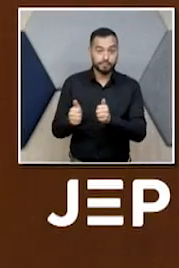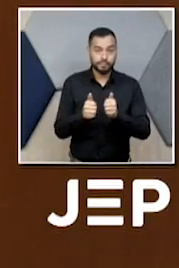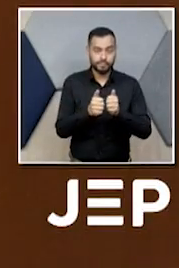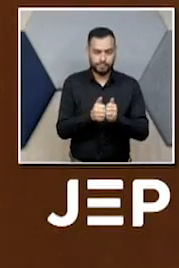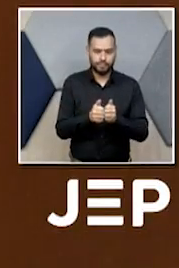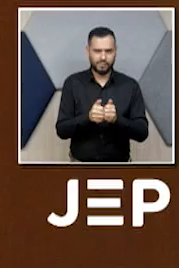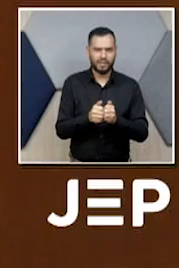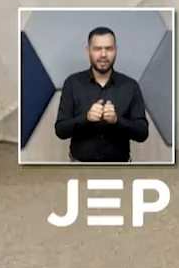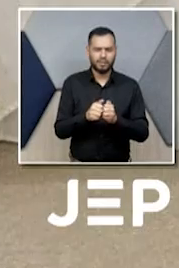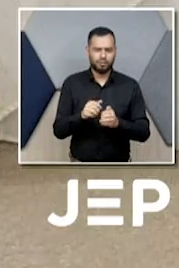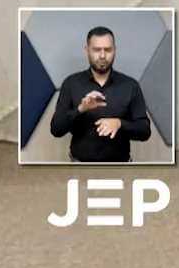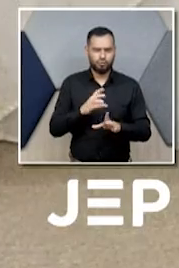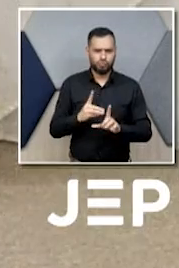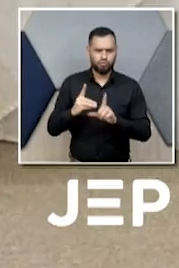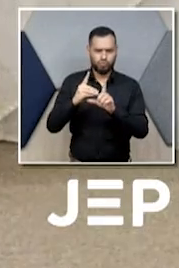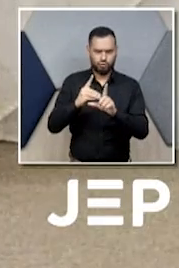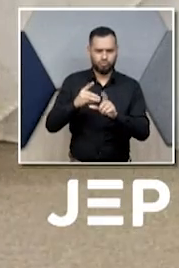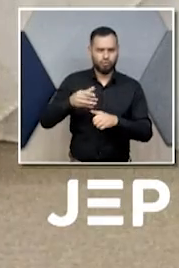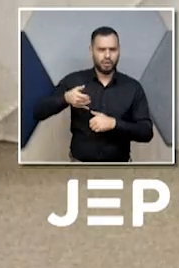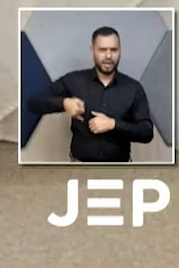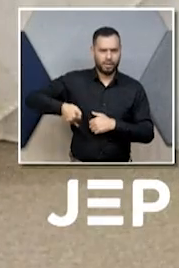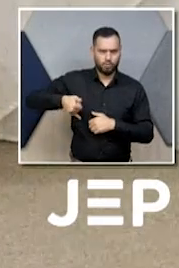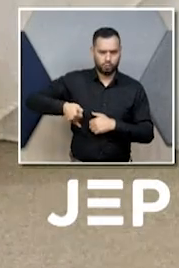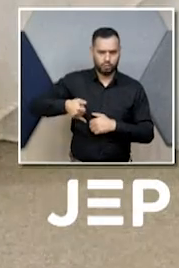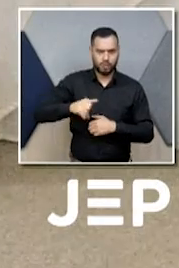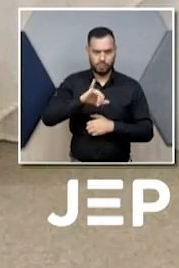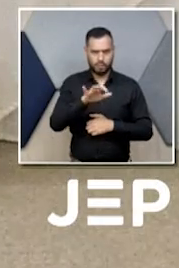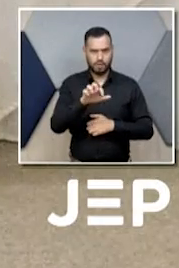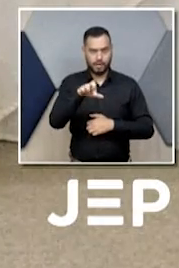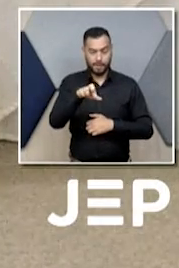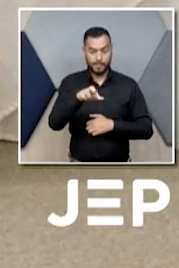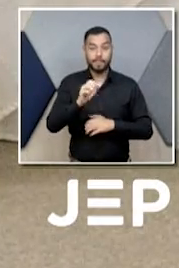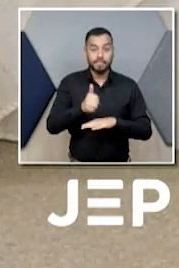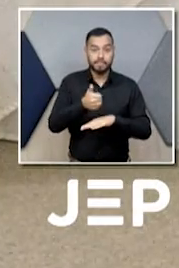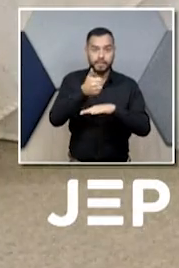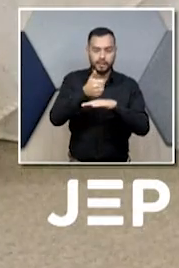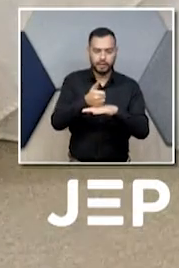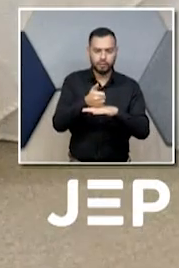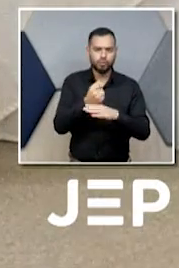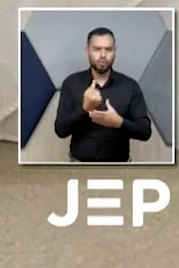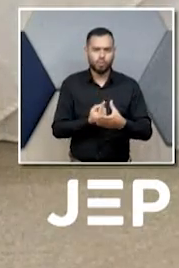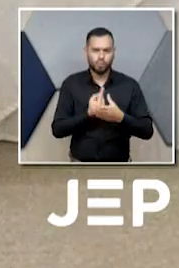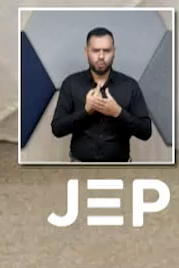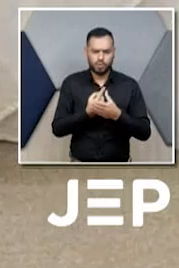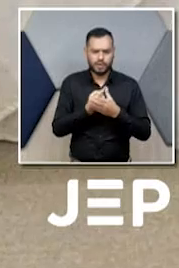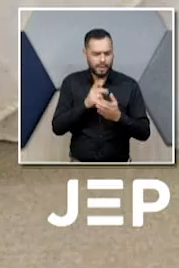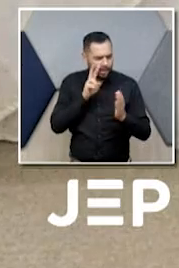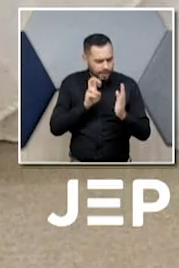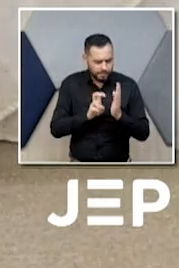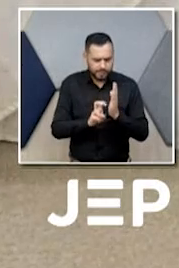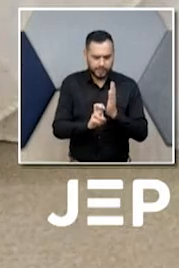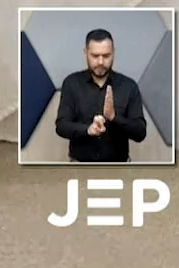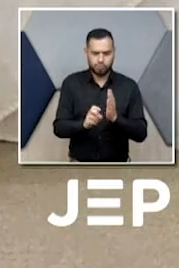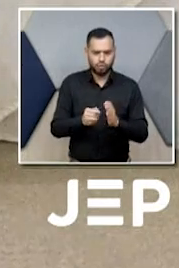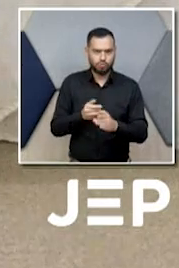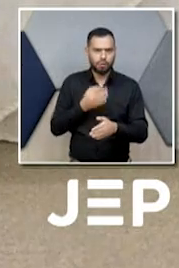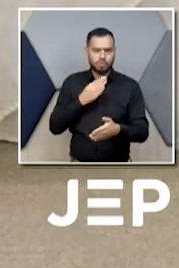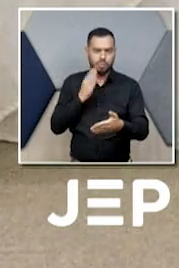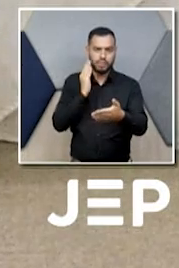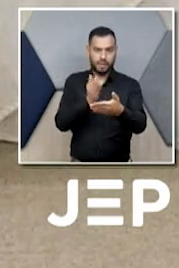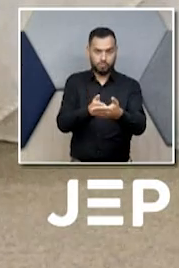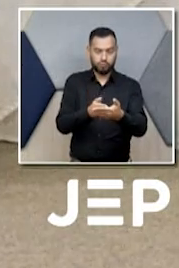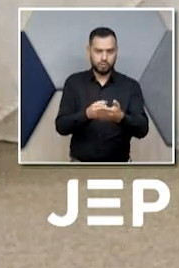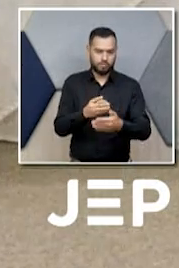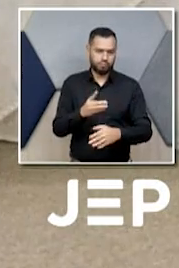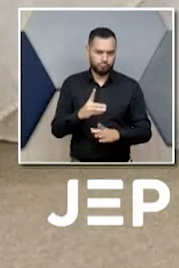Harvey Danilo Suárez Morales, el director de la Unidad de Investigación y Acusación, el doctor Giovanni Álvarez Santoyo, y también